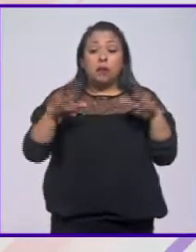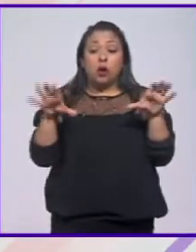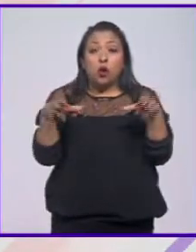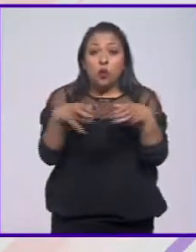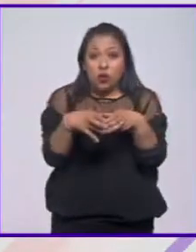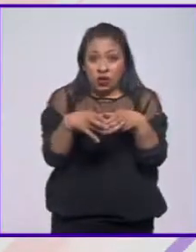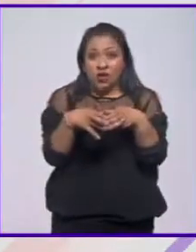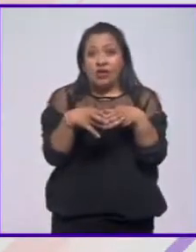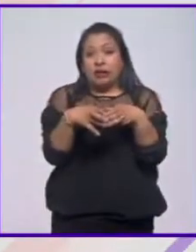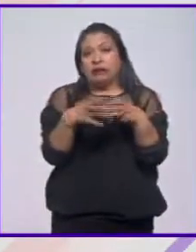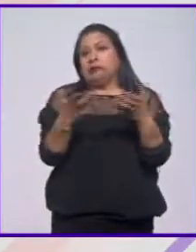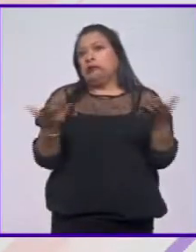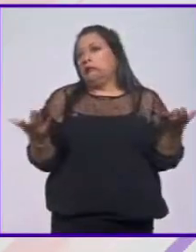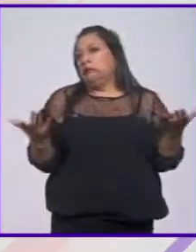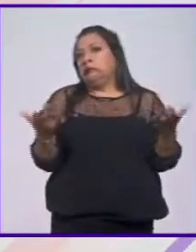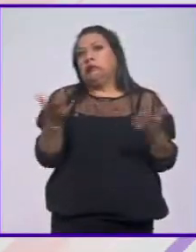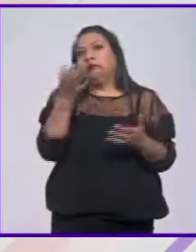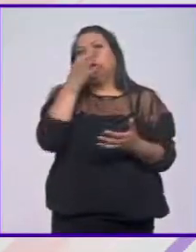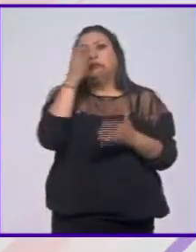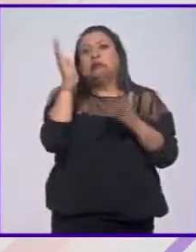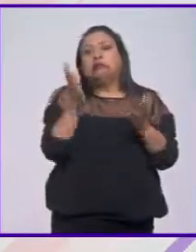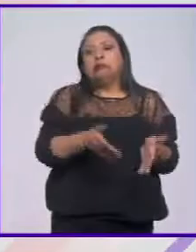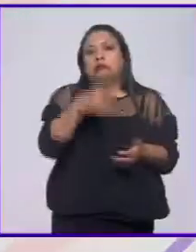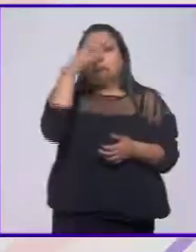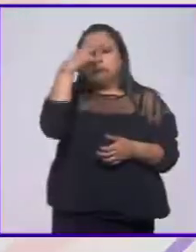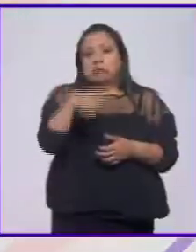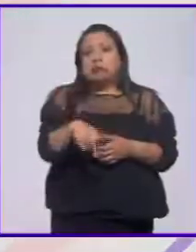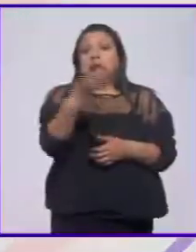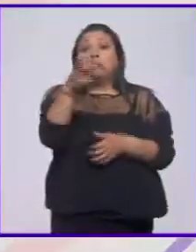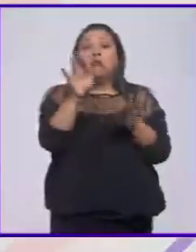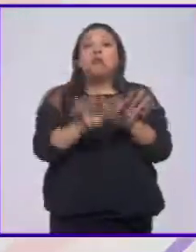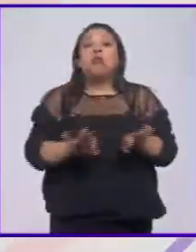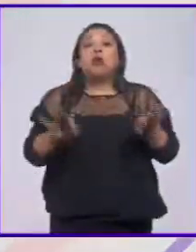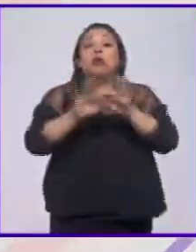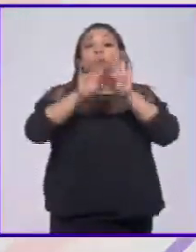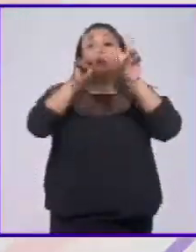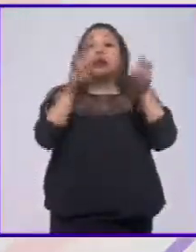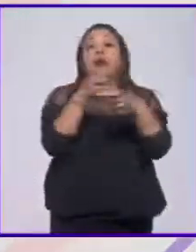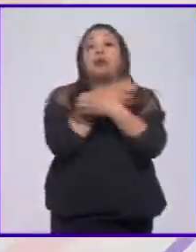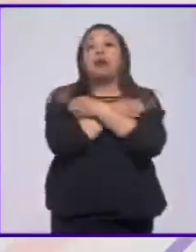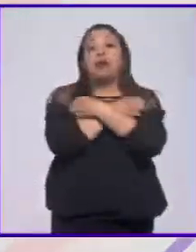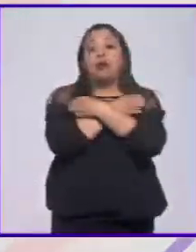comunidad pues estamos llegando a México, ¿no? Y es muy importante el tema de la educación.